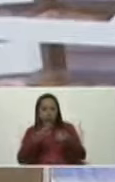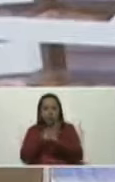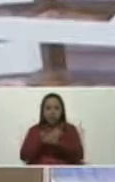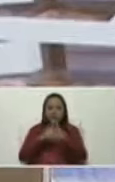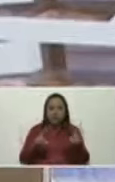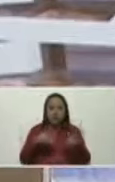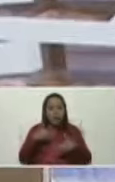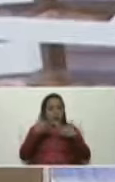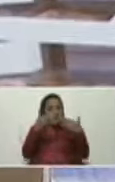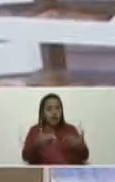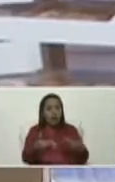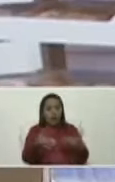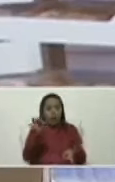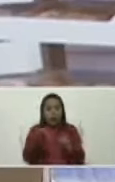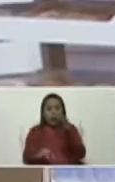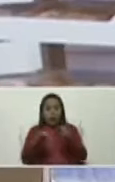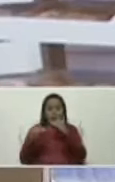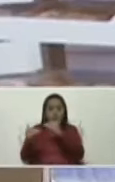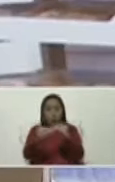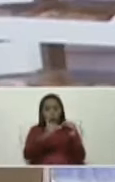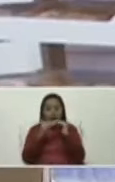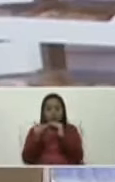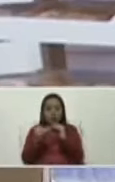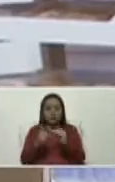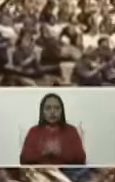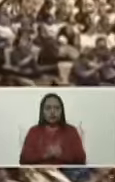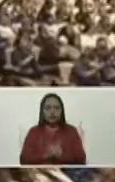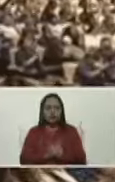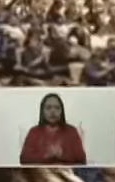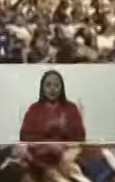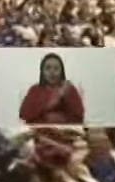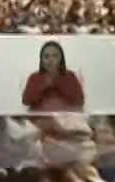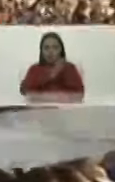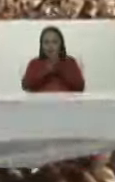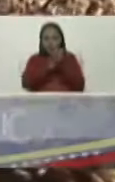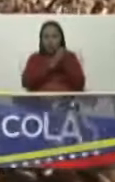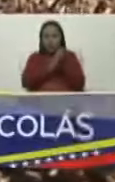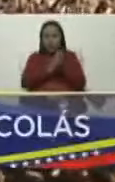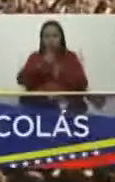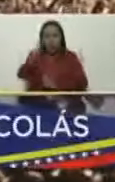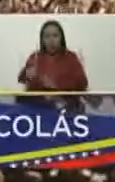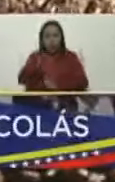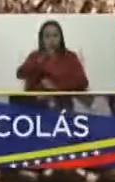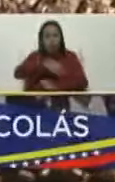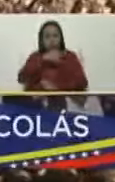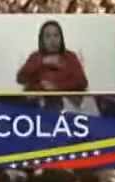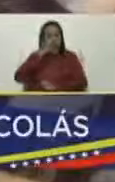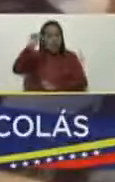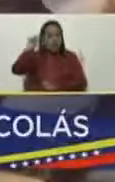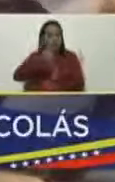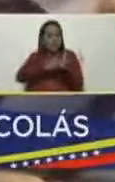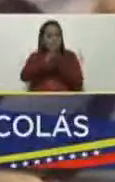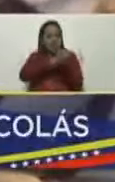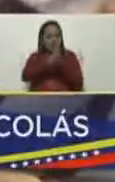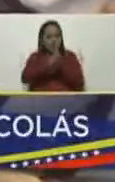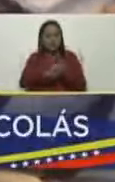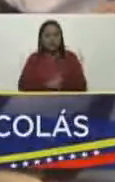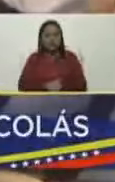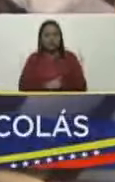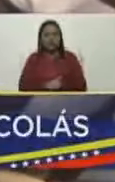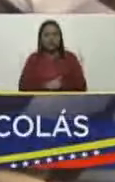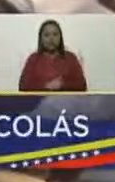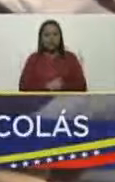de avanzada, justo, igualitario, emprendedor, un socialismo emprendedor.